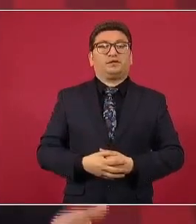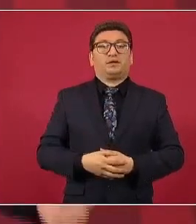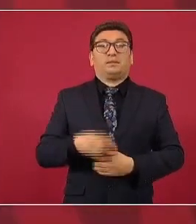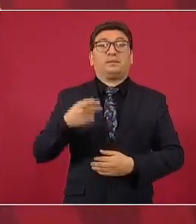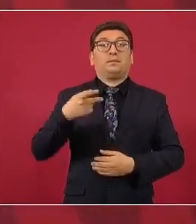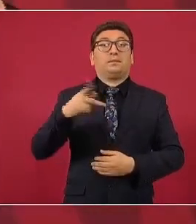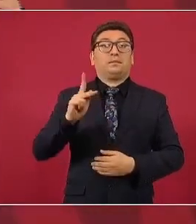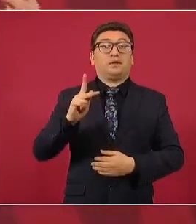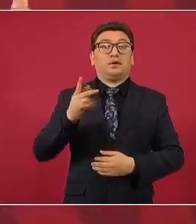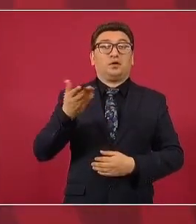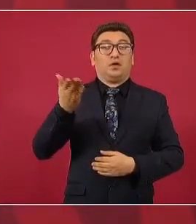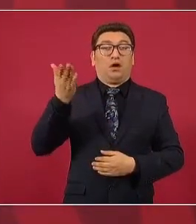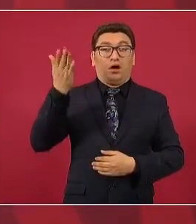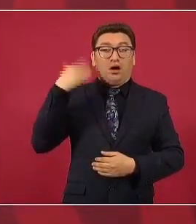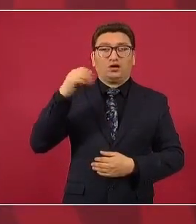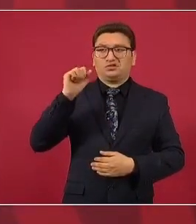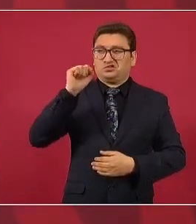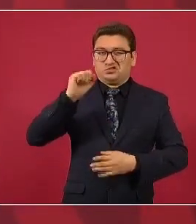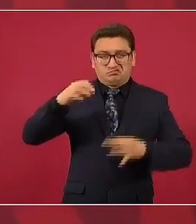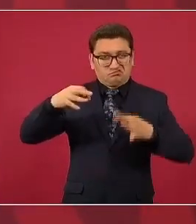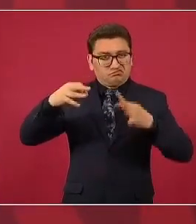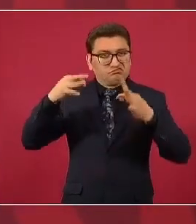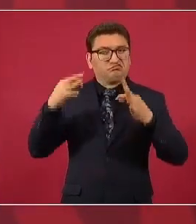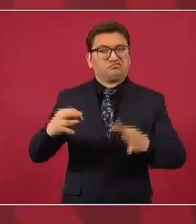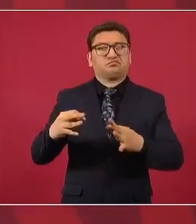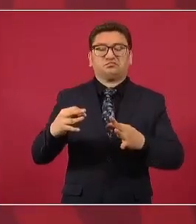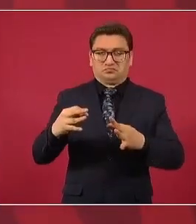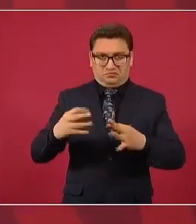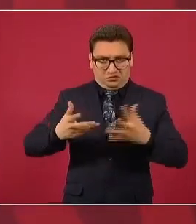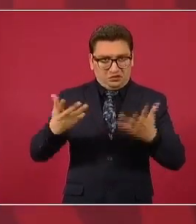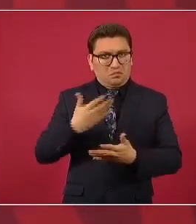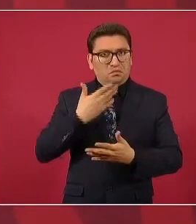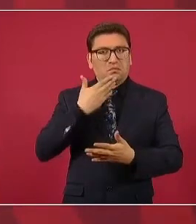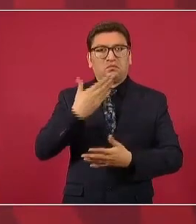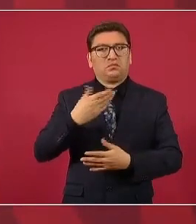un sindicato ejemplar, democrático.